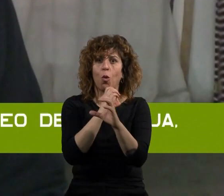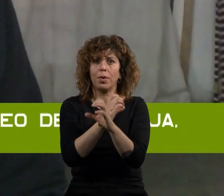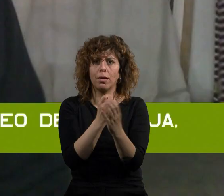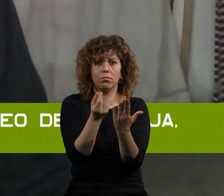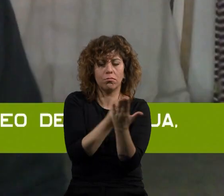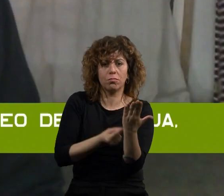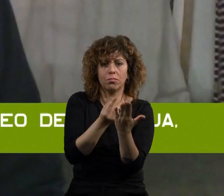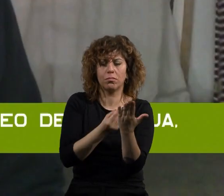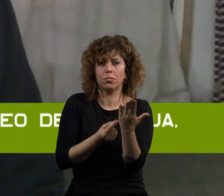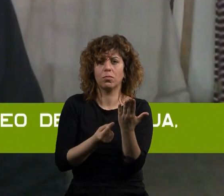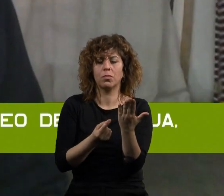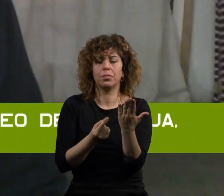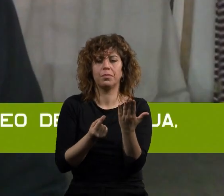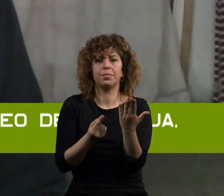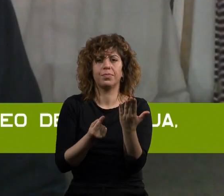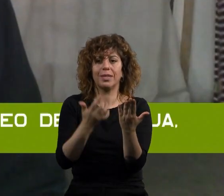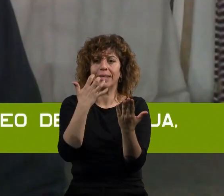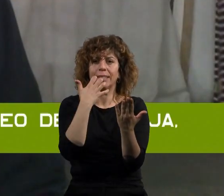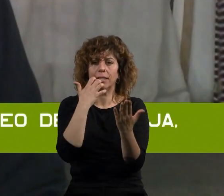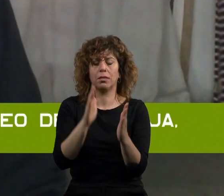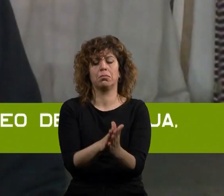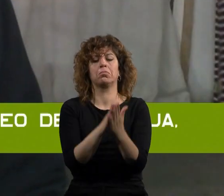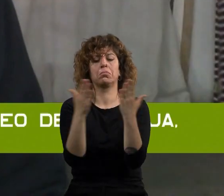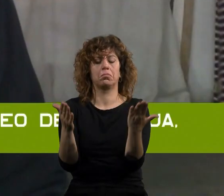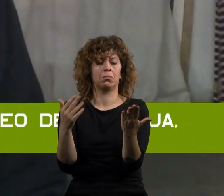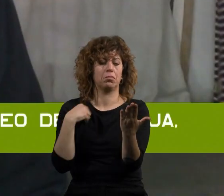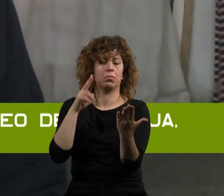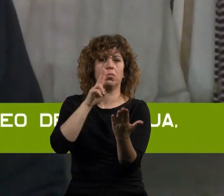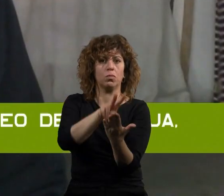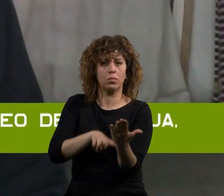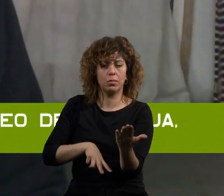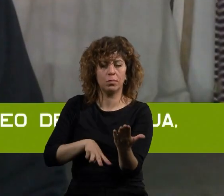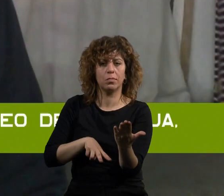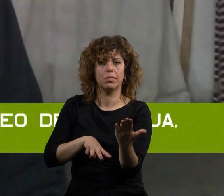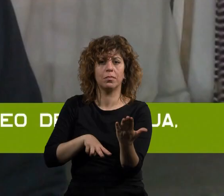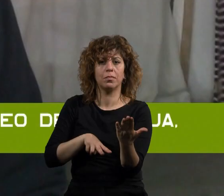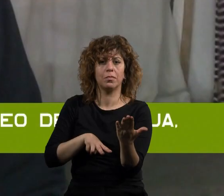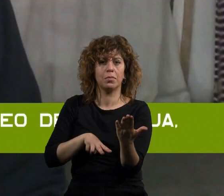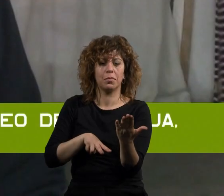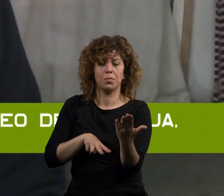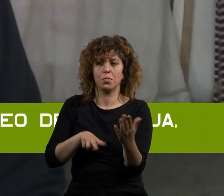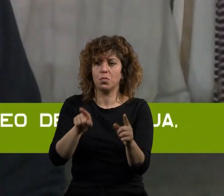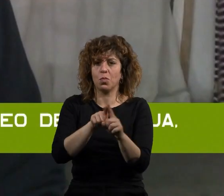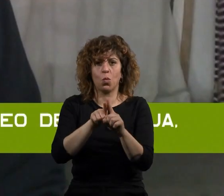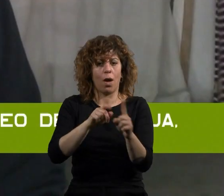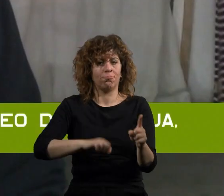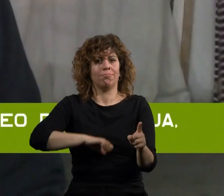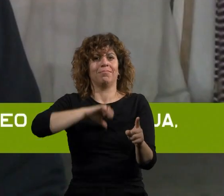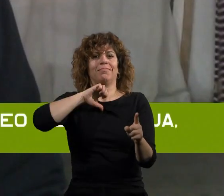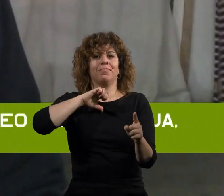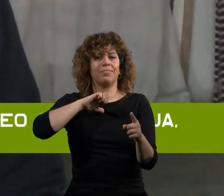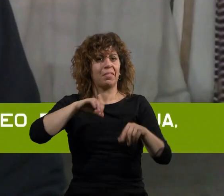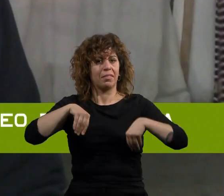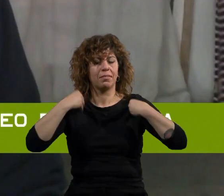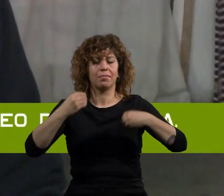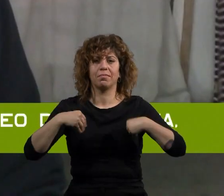que cuando te metes en ellas, pues, no sé, te elevan el espíritu, ¿no? Y creo